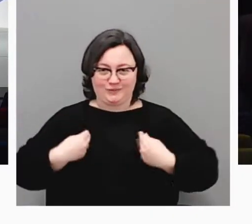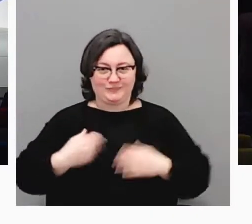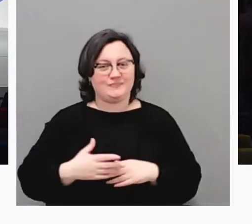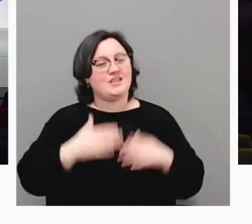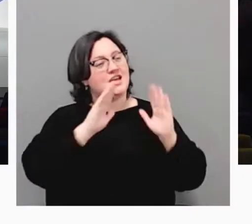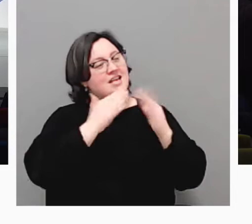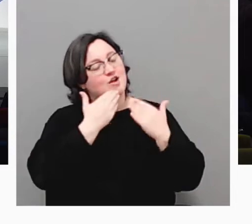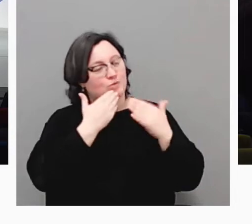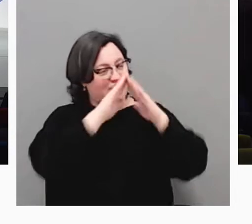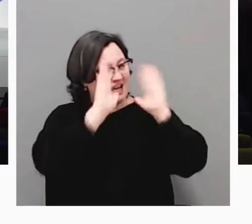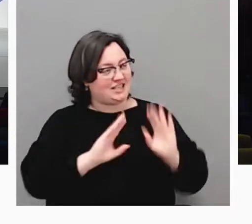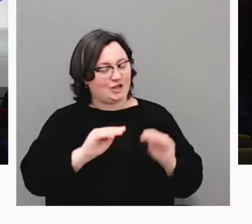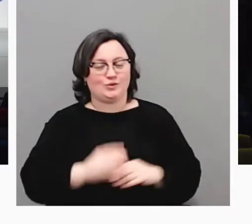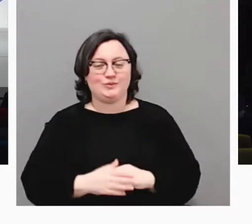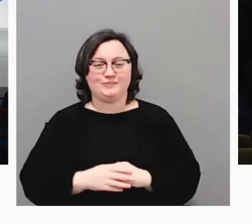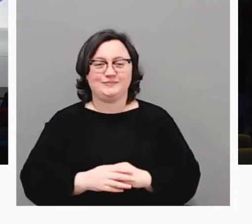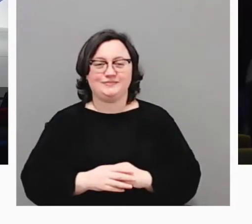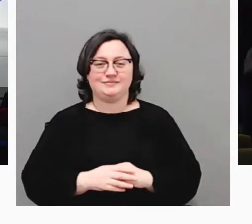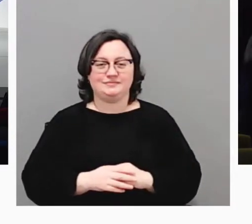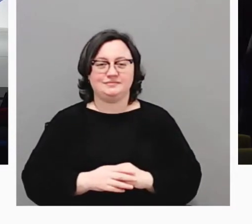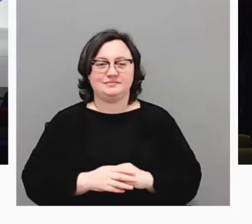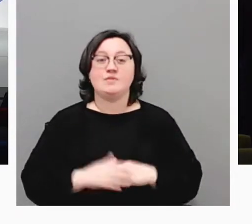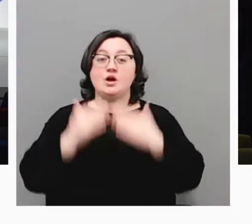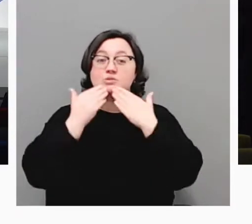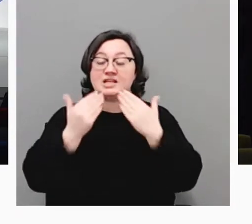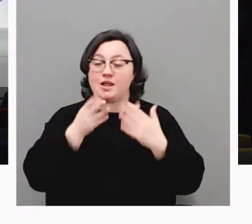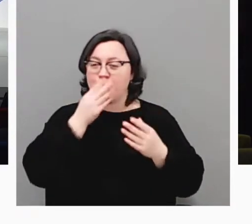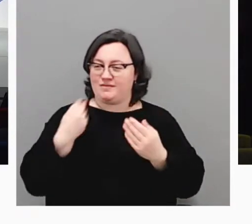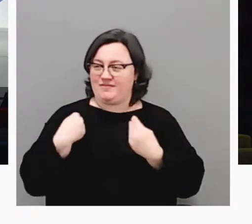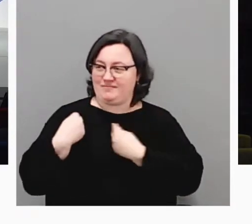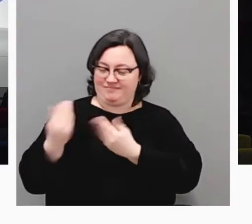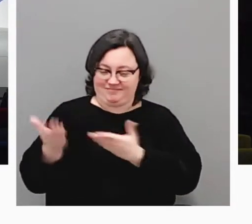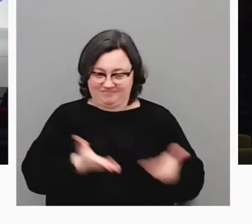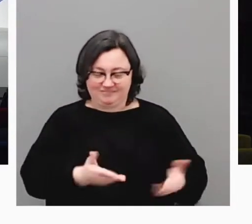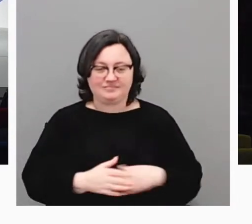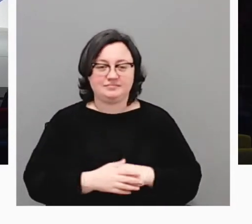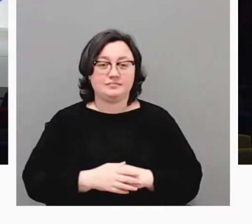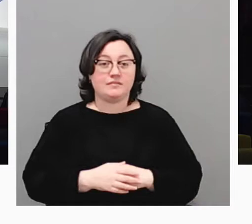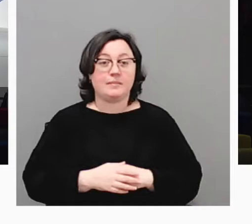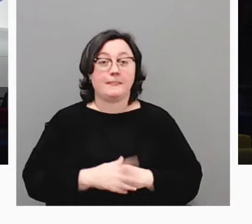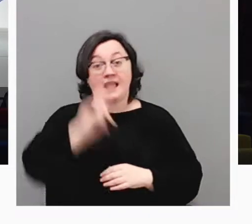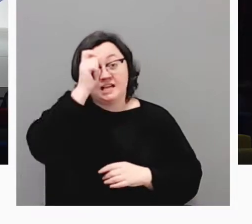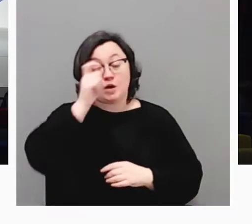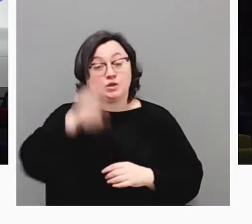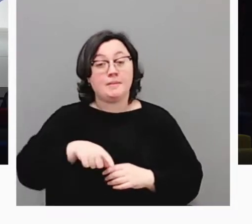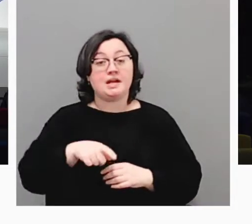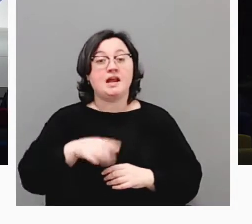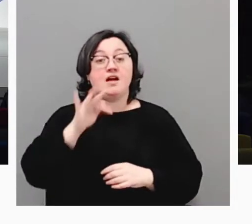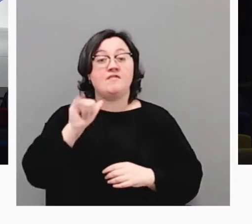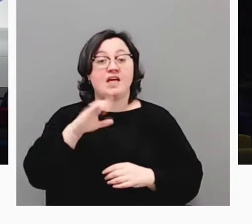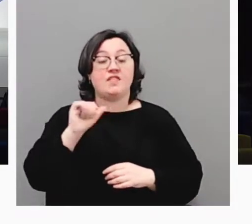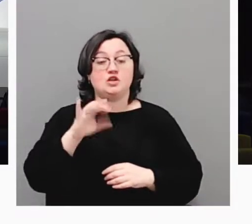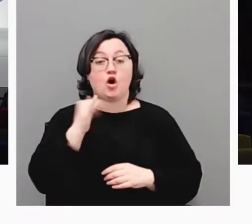gracias por acogernos también. Muchas gracias por acogernos. Bueno, saludamos también a Francisco José Rodríguez Marín, que